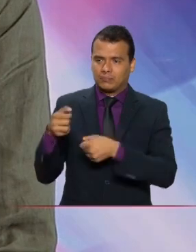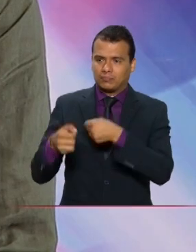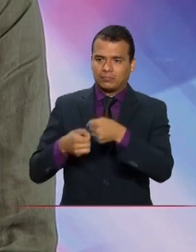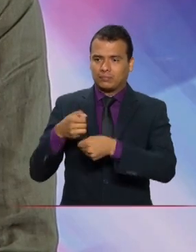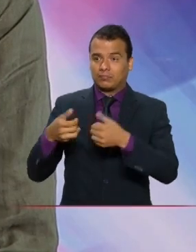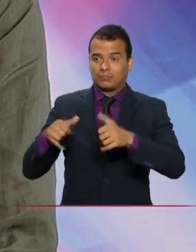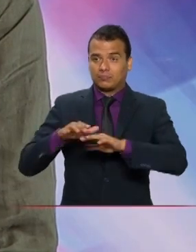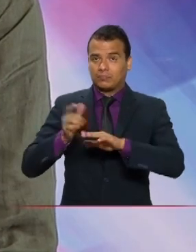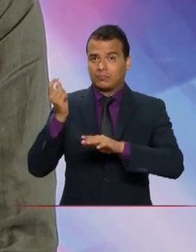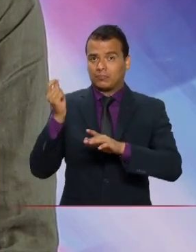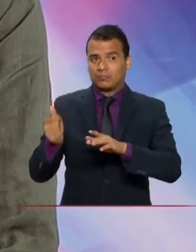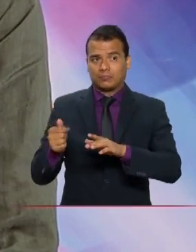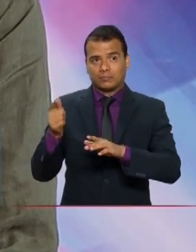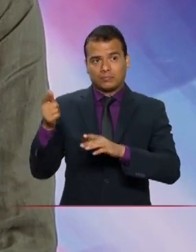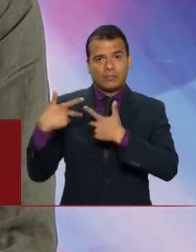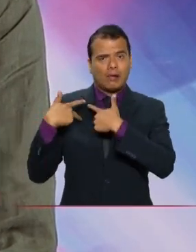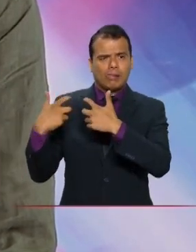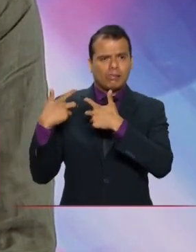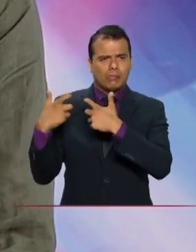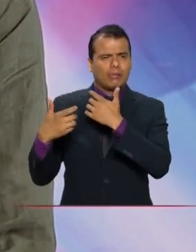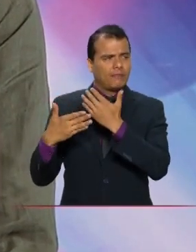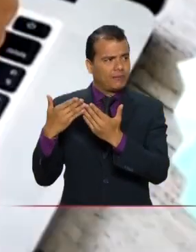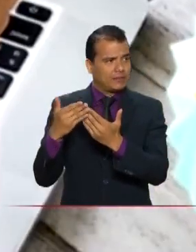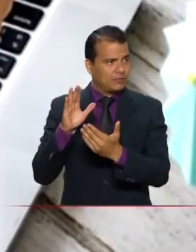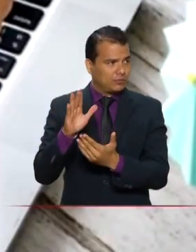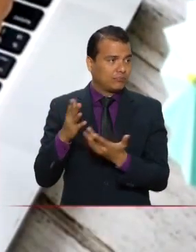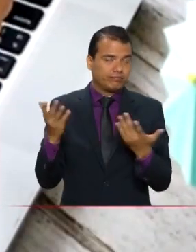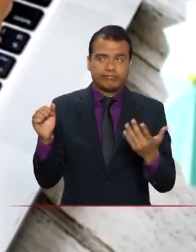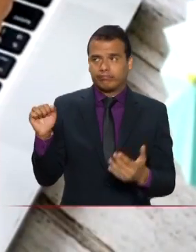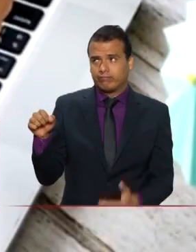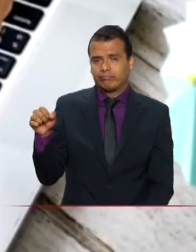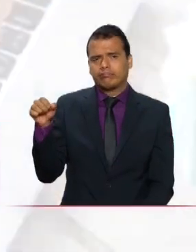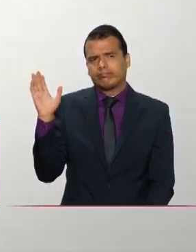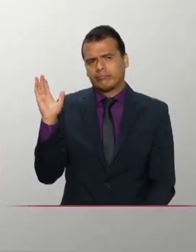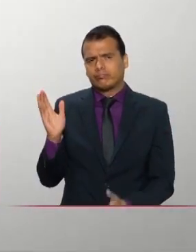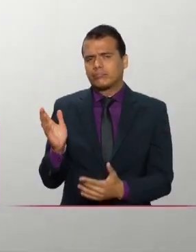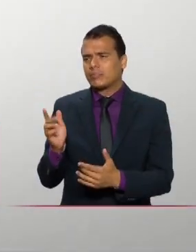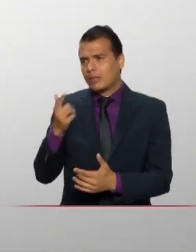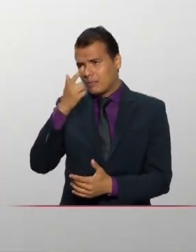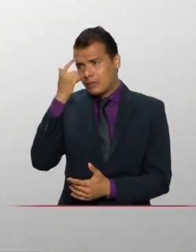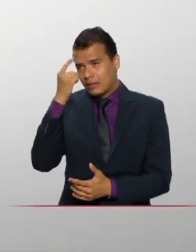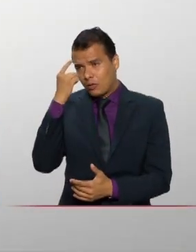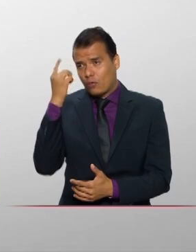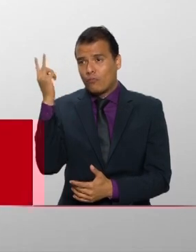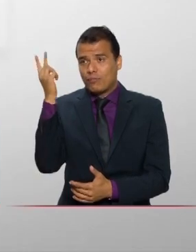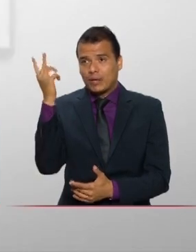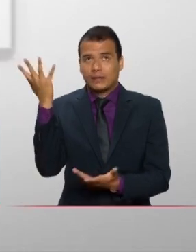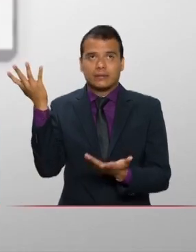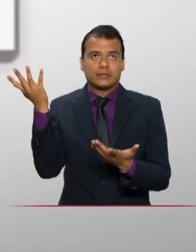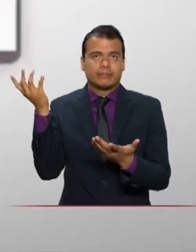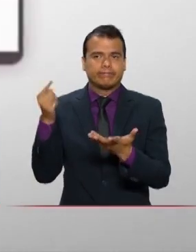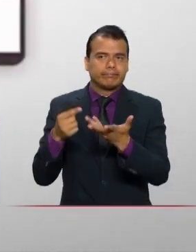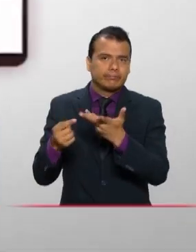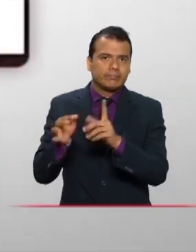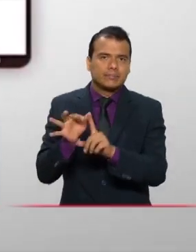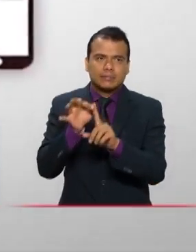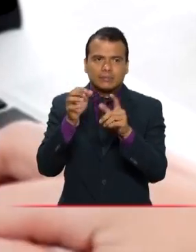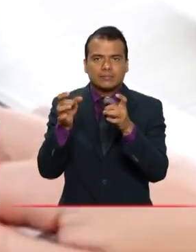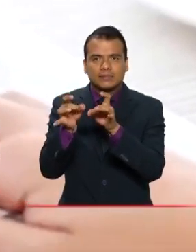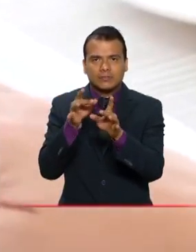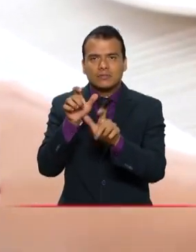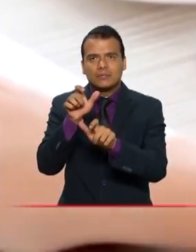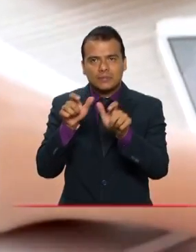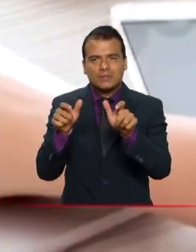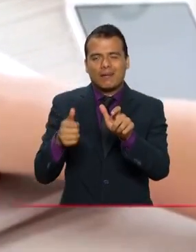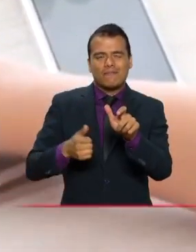Sin duda. Tenemos unas fechas importantes como Black Friday, pagos de primas, etcétera, y eso aumenta la transaccionalidad y por ende los ciberdelincuentes